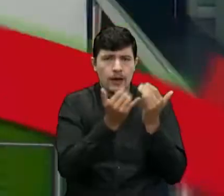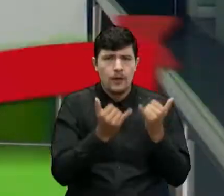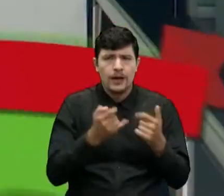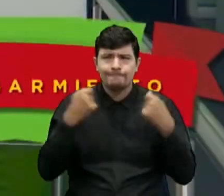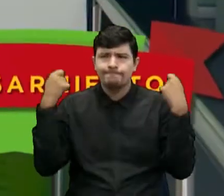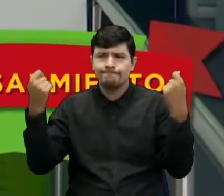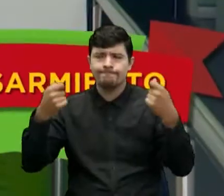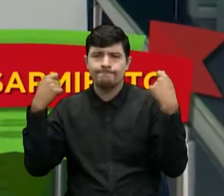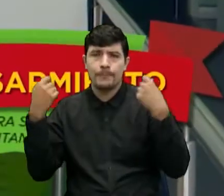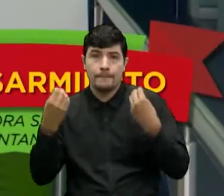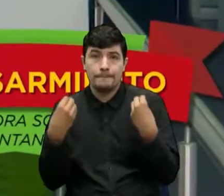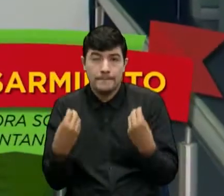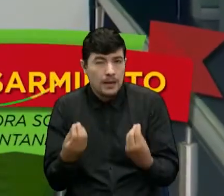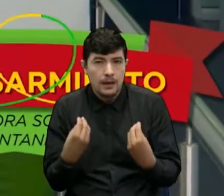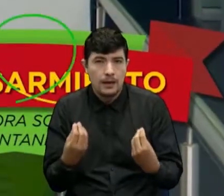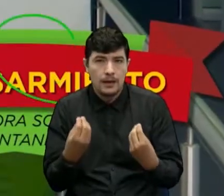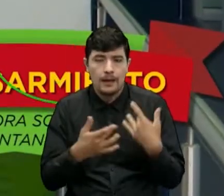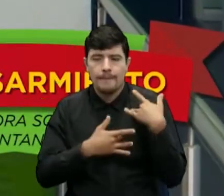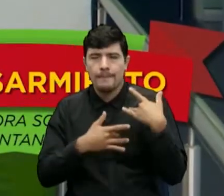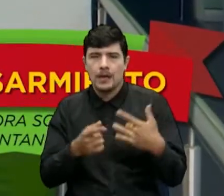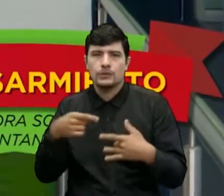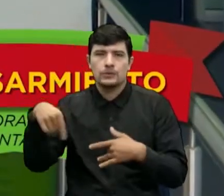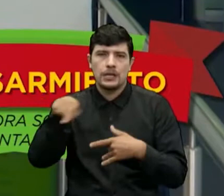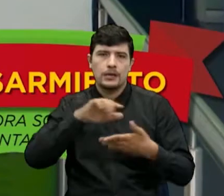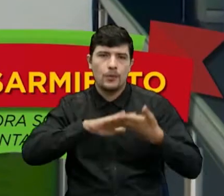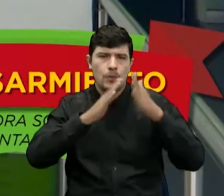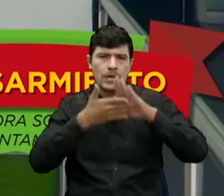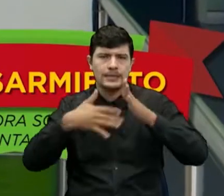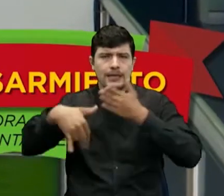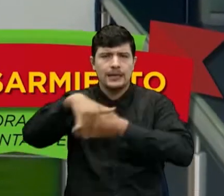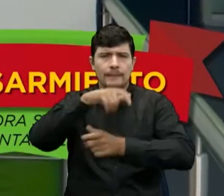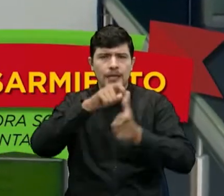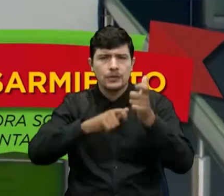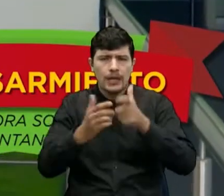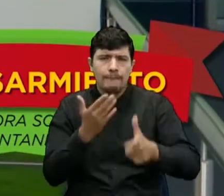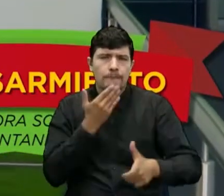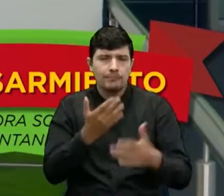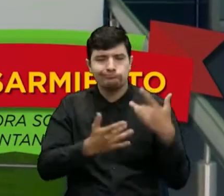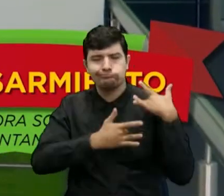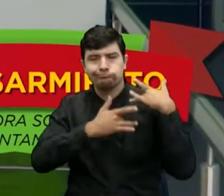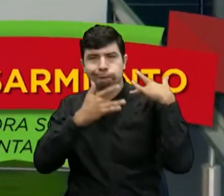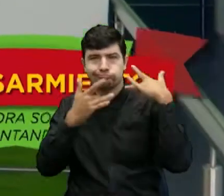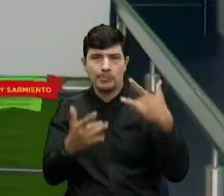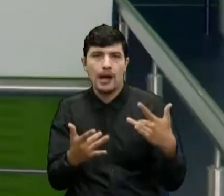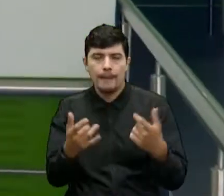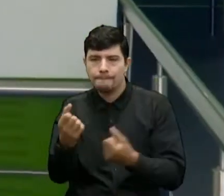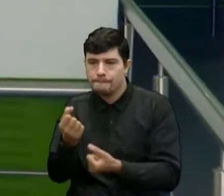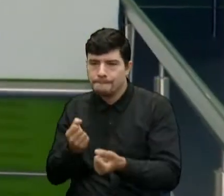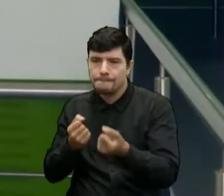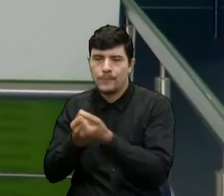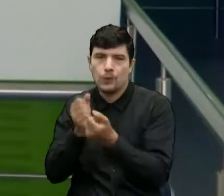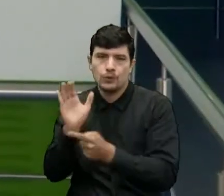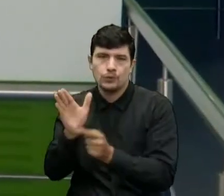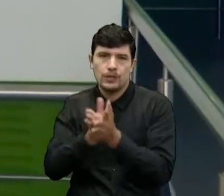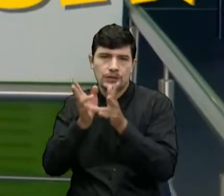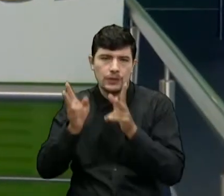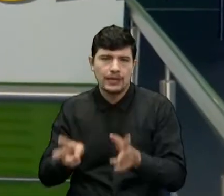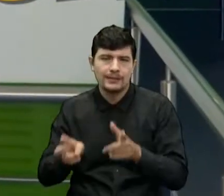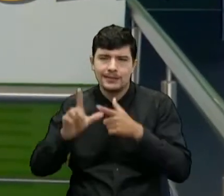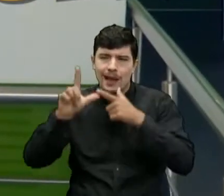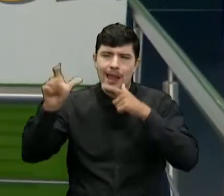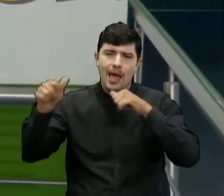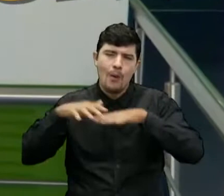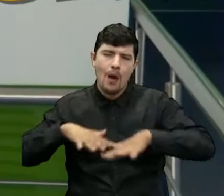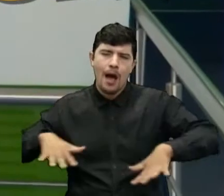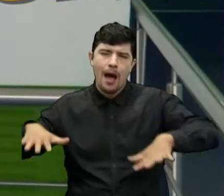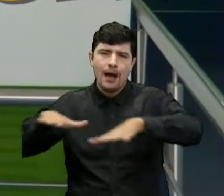Hola, les habla Jenny Sarmiento Gestora social Del departamento De Santander Invito a todos Los santandereanos A la comunidad De buen